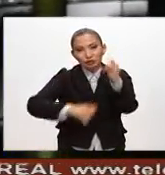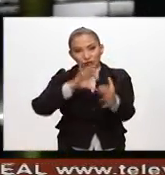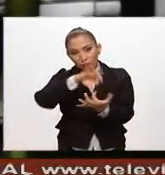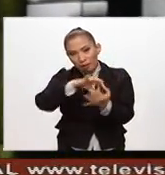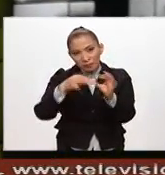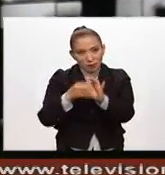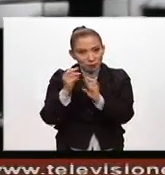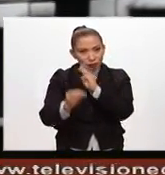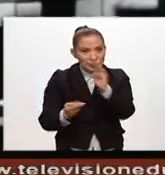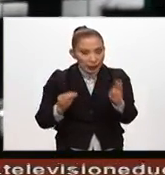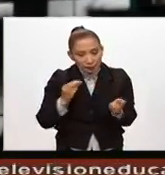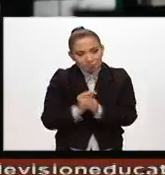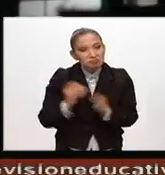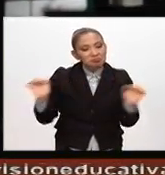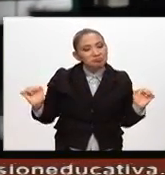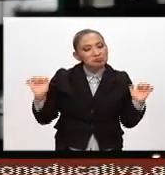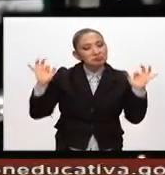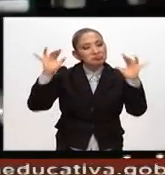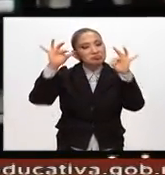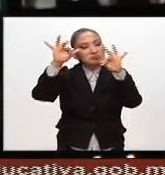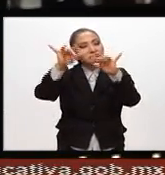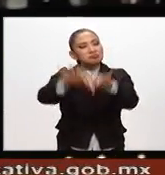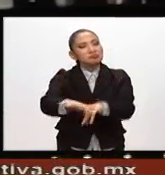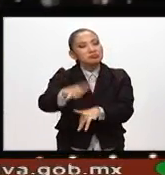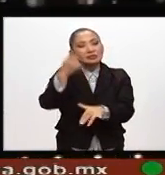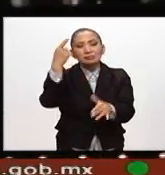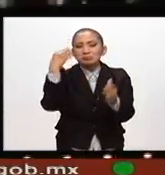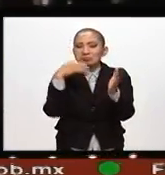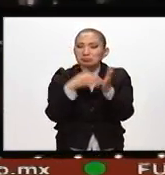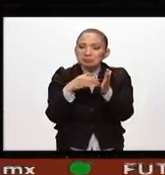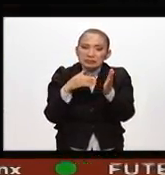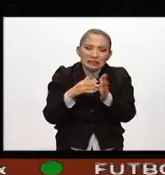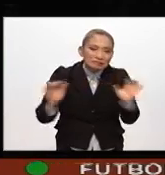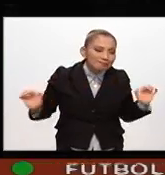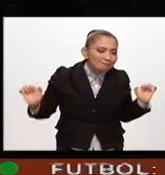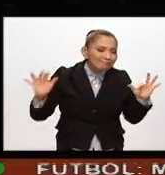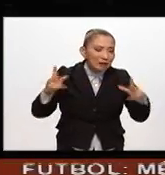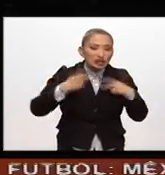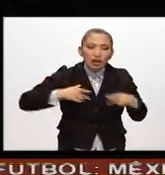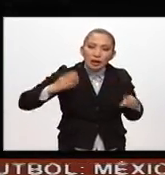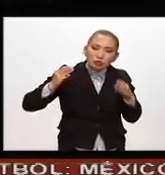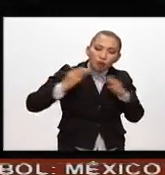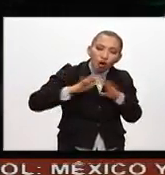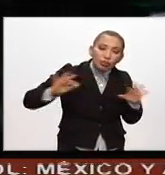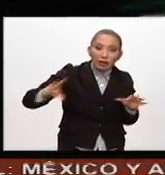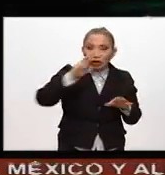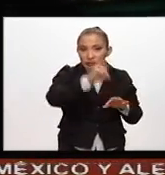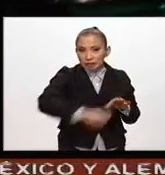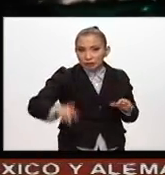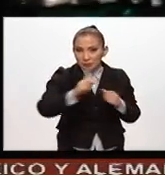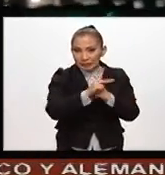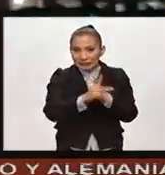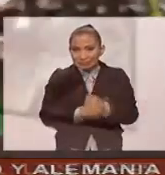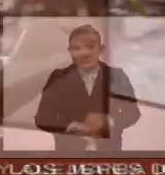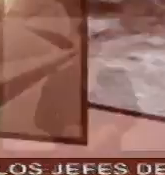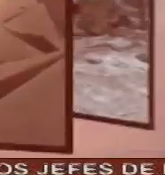Juegos Mundiales que reúnen a miles de atletas de todo el mundo, de más de 200